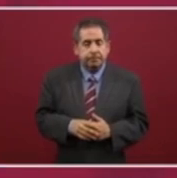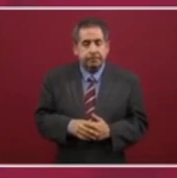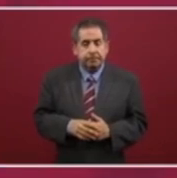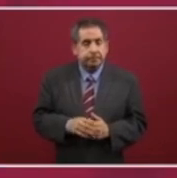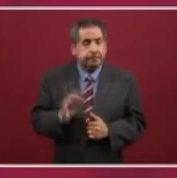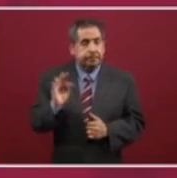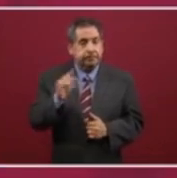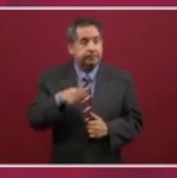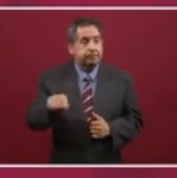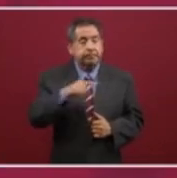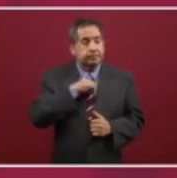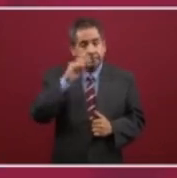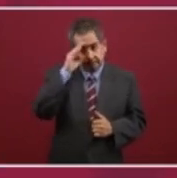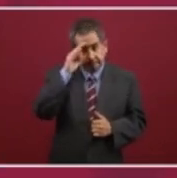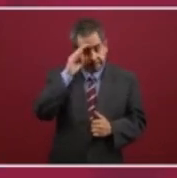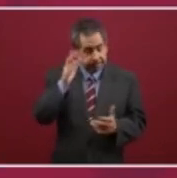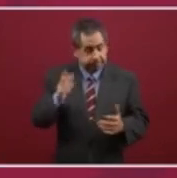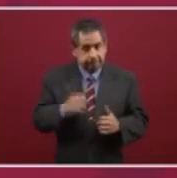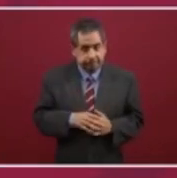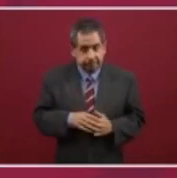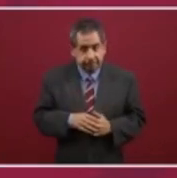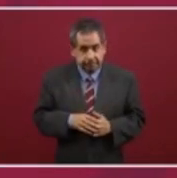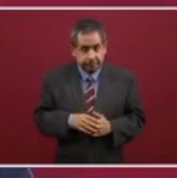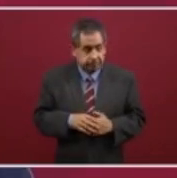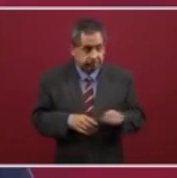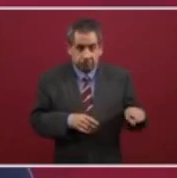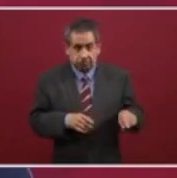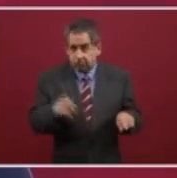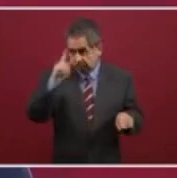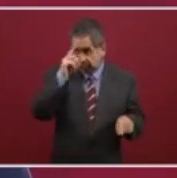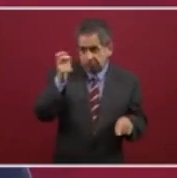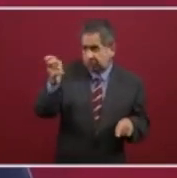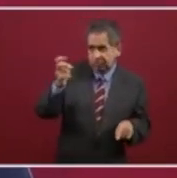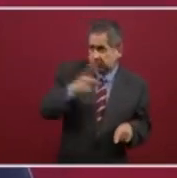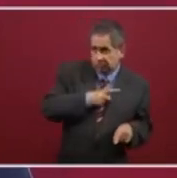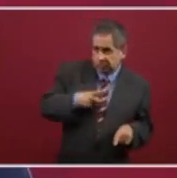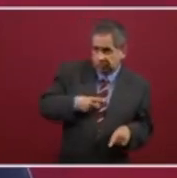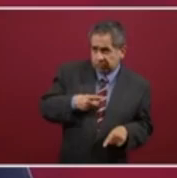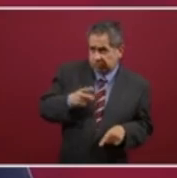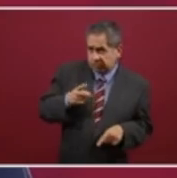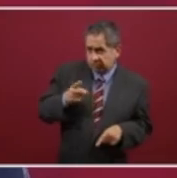consideran que debe de ser así,